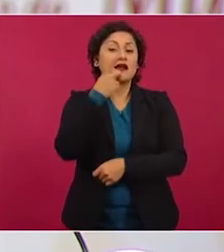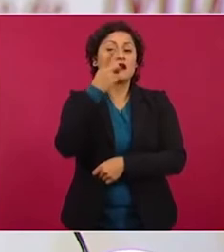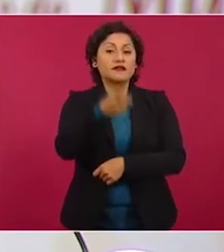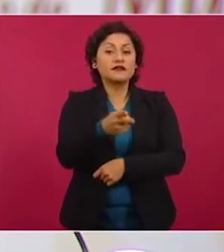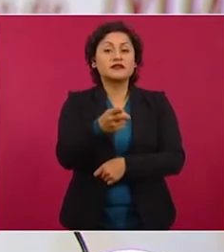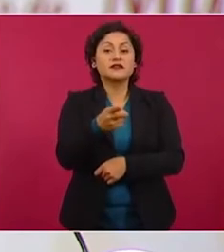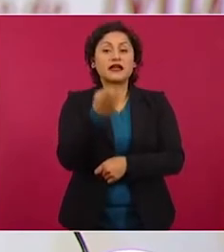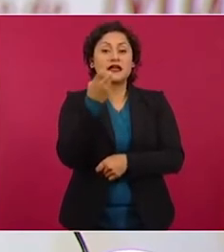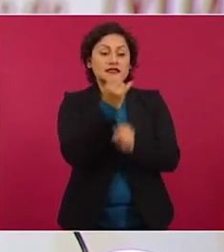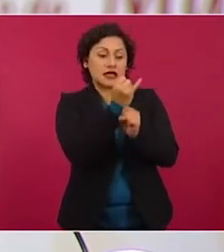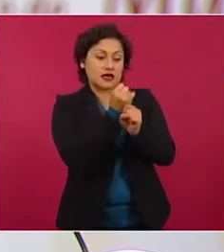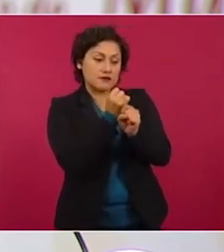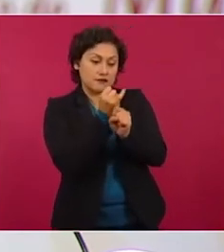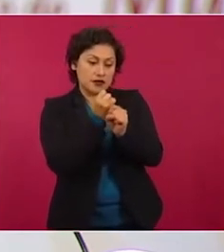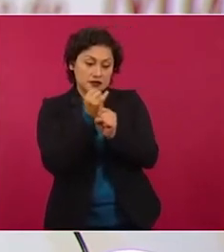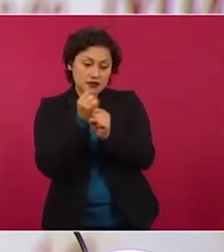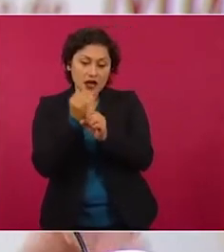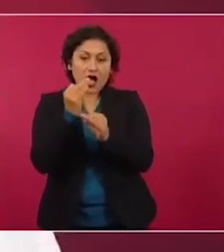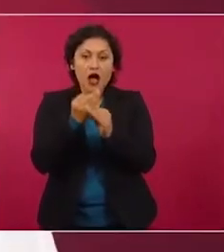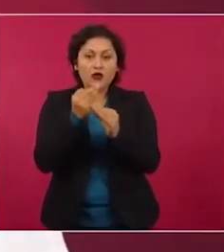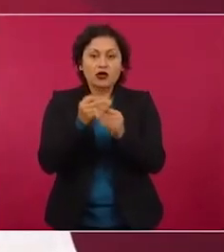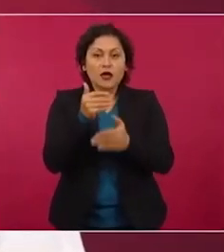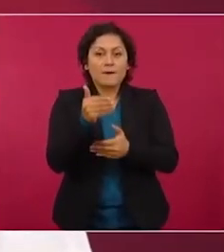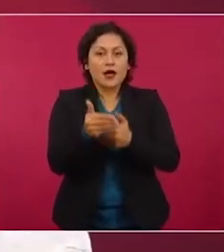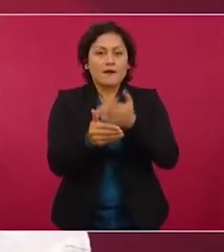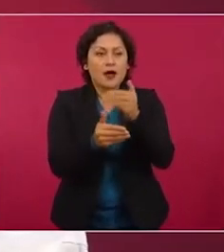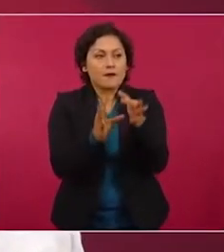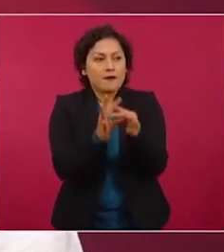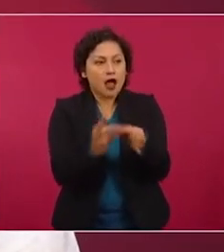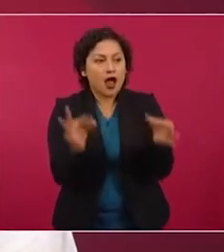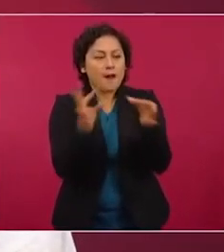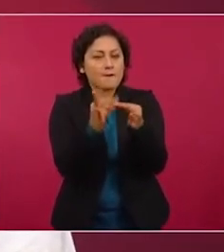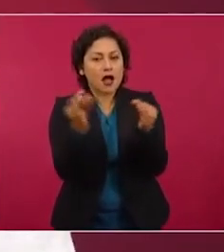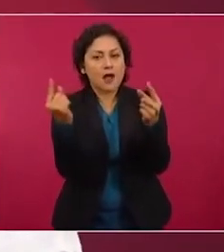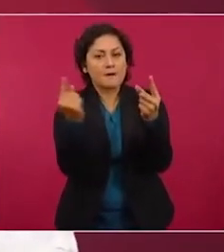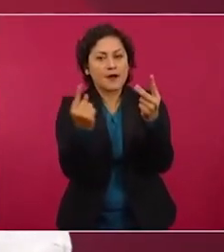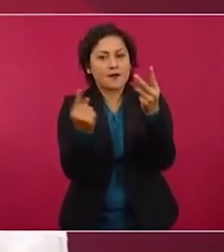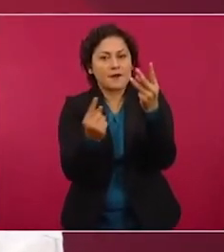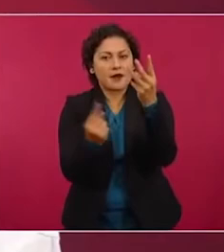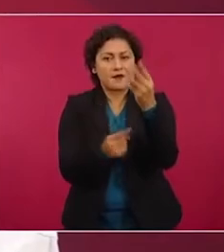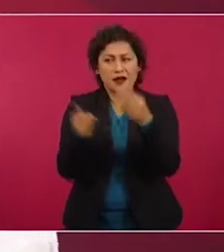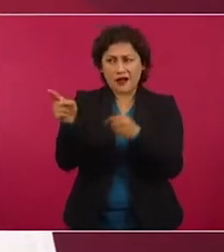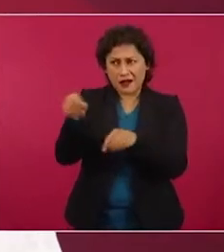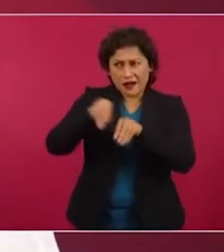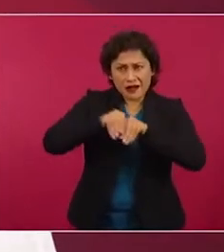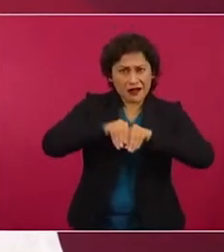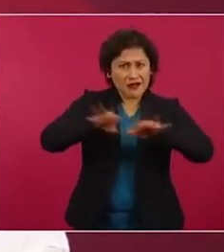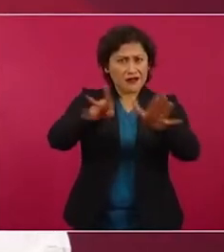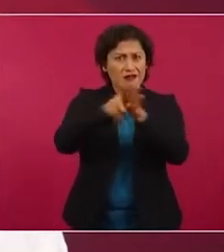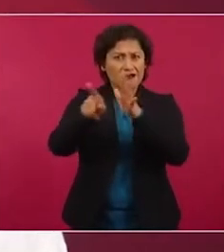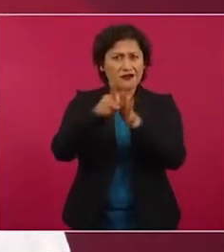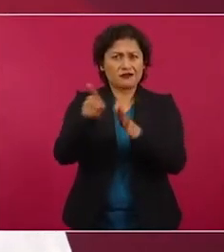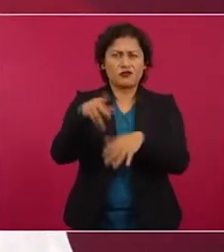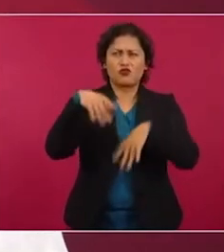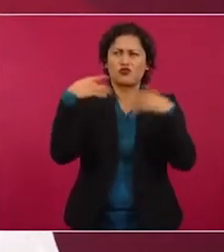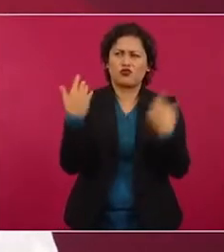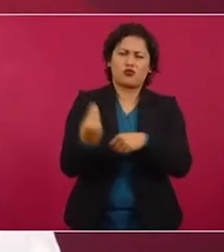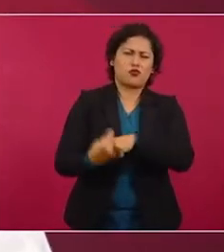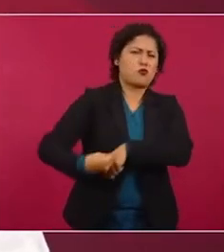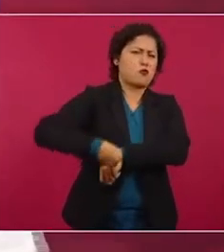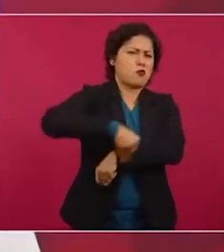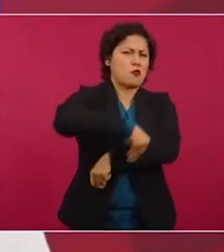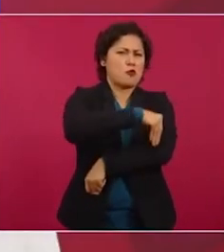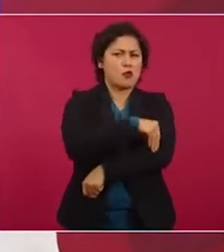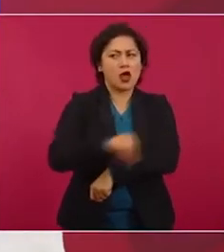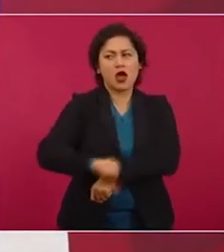de aclaración. Todas esas informaciones se exageran y otras de plano mienten sobre las observaciones